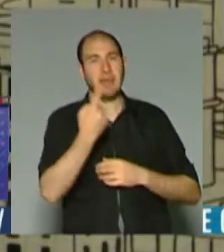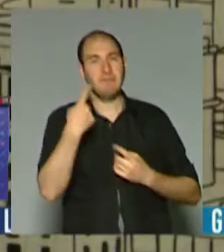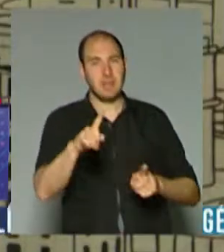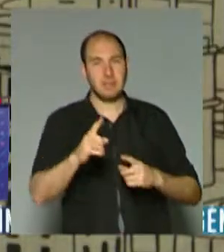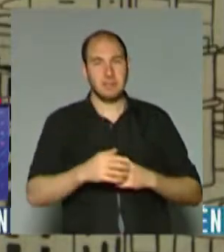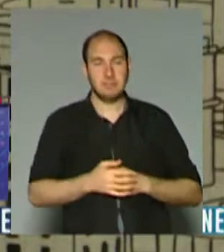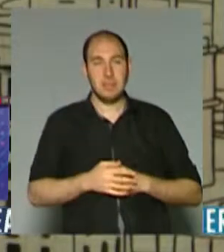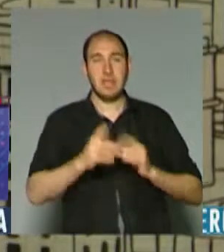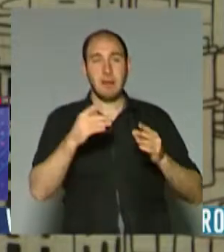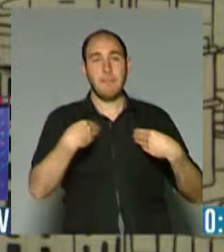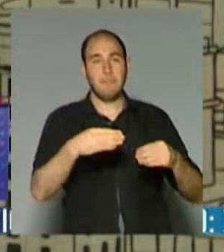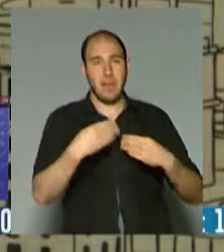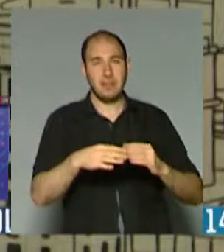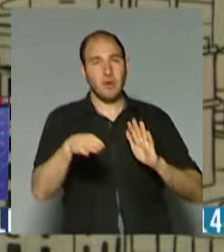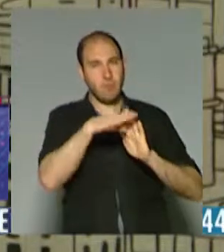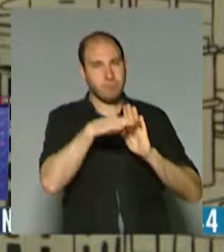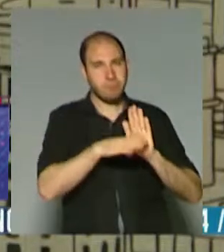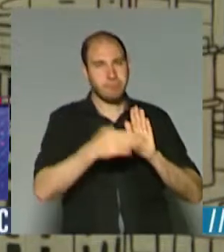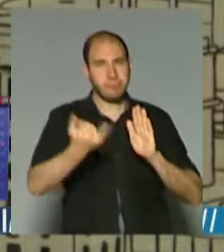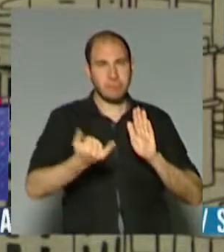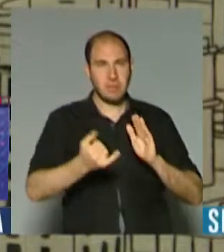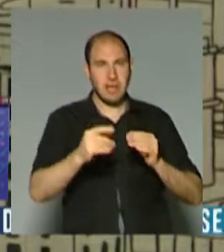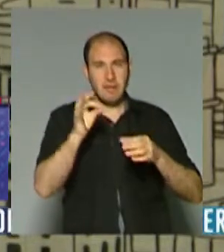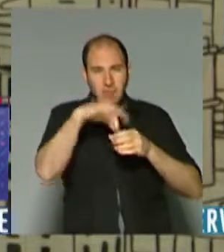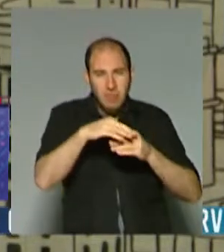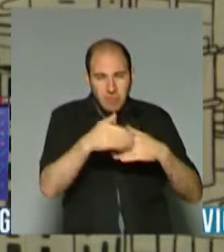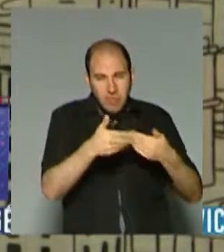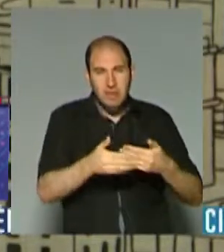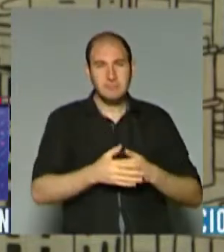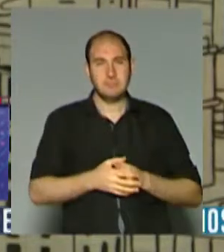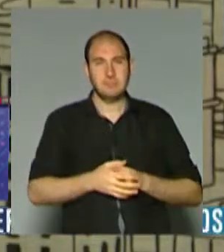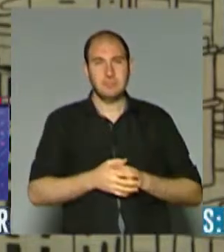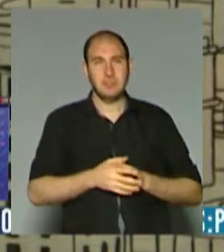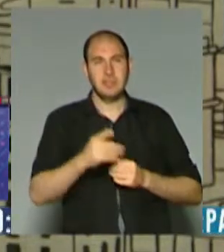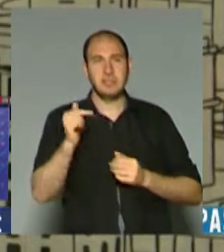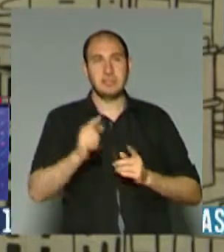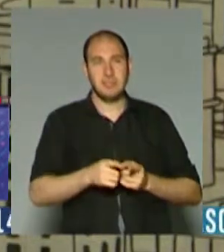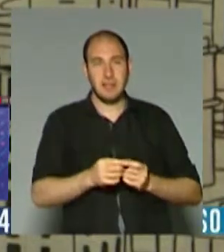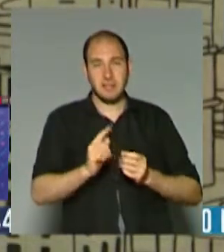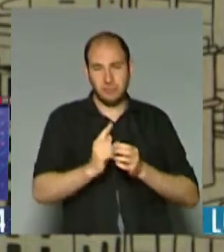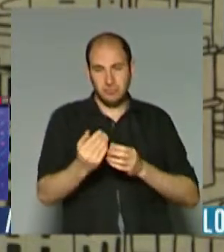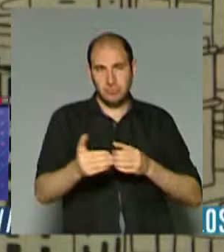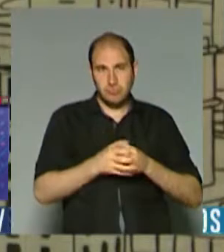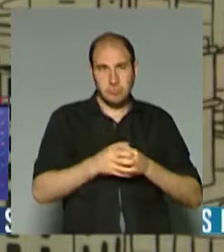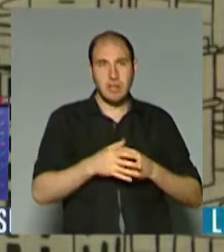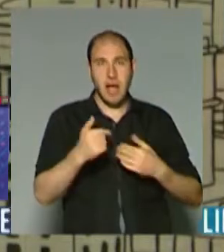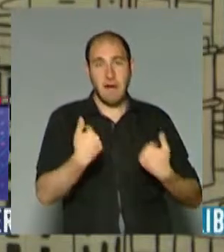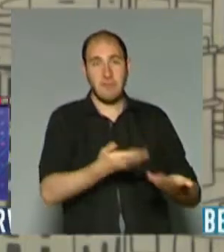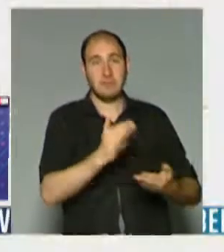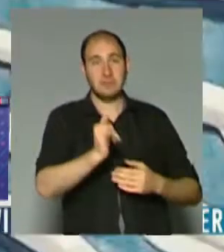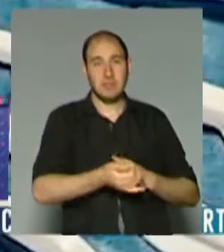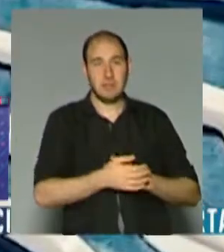diferentes, por supuesto. También el plástico tiene ciertas características microbiológicas y de aislación que son